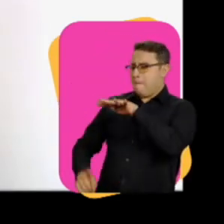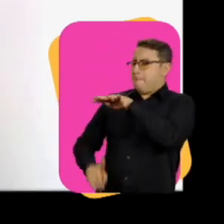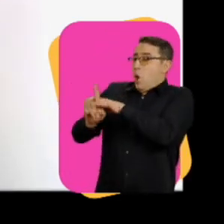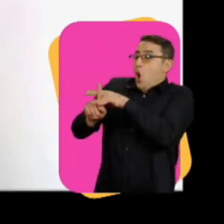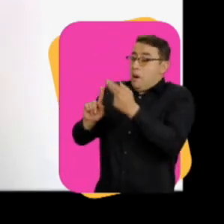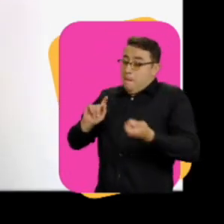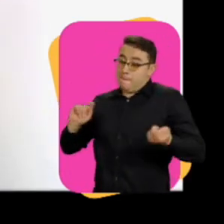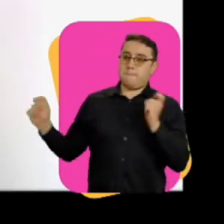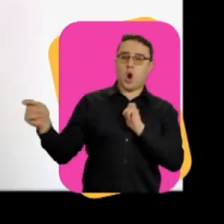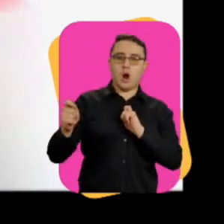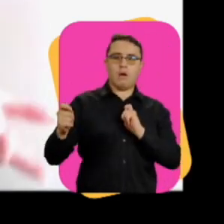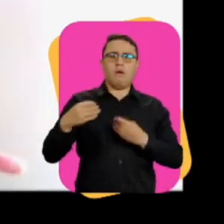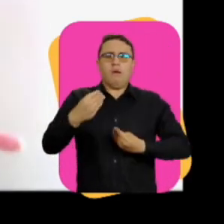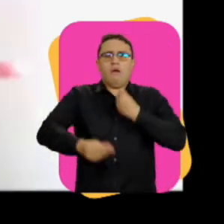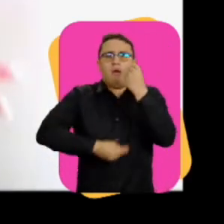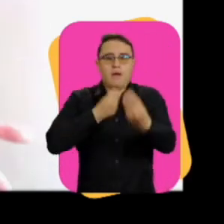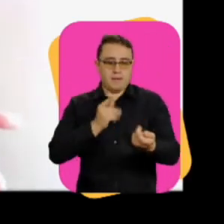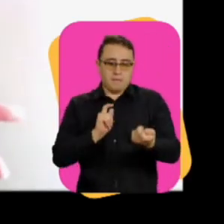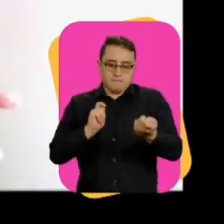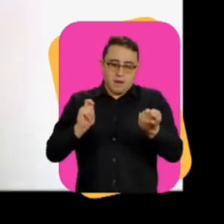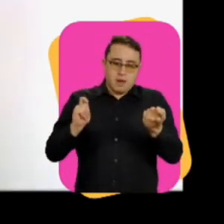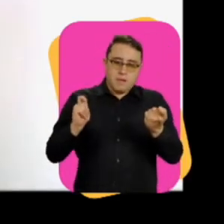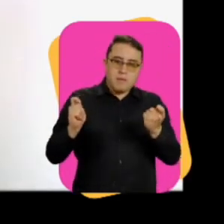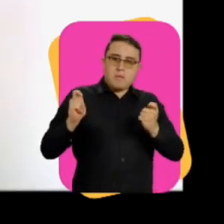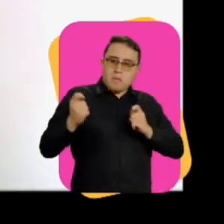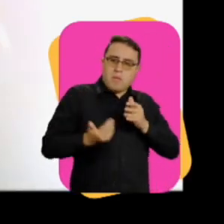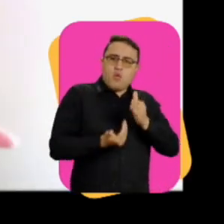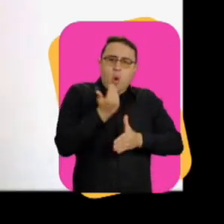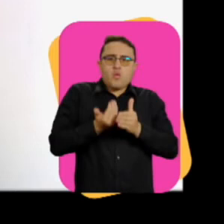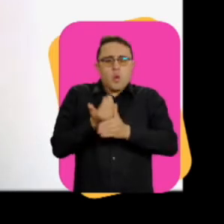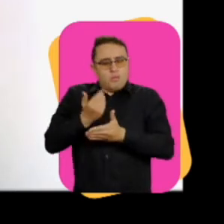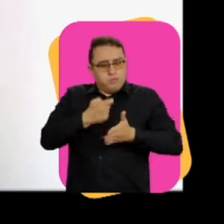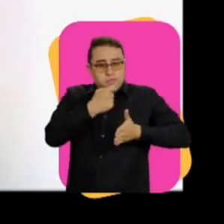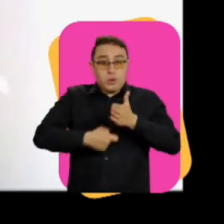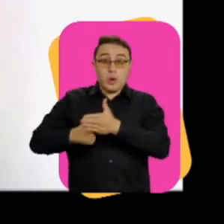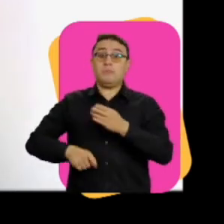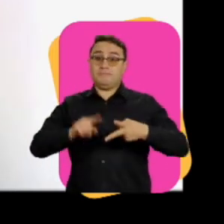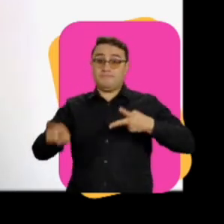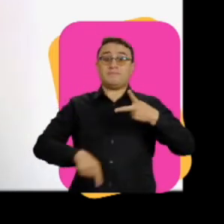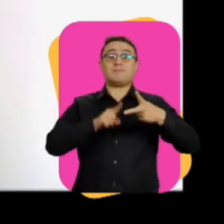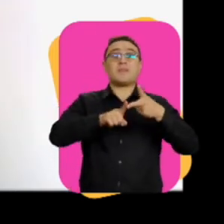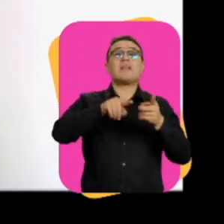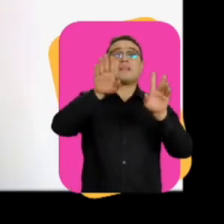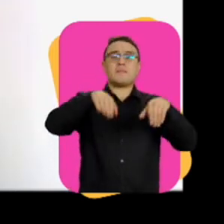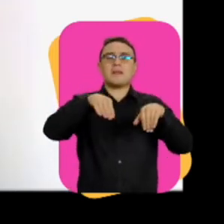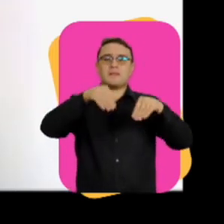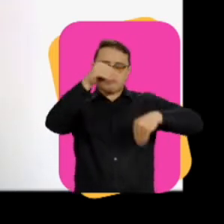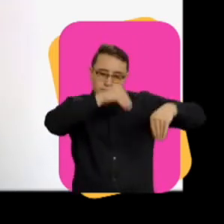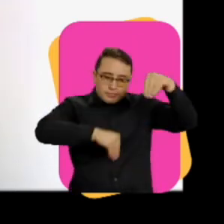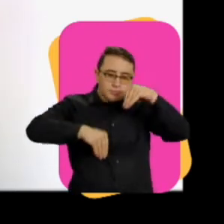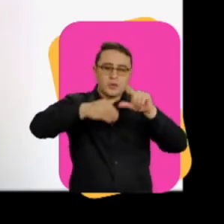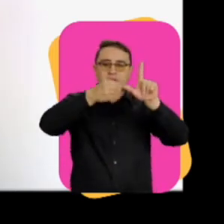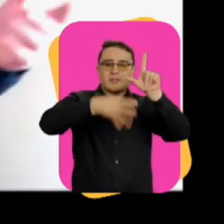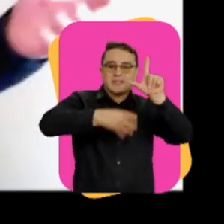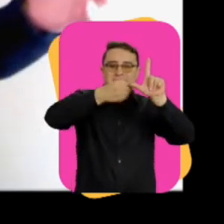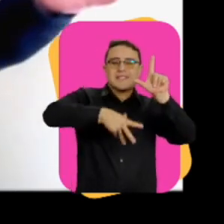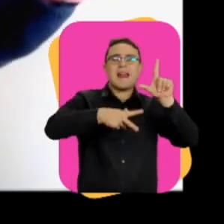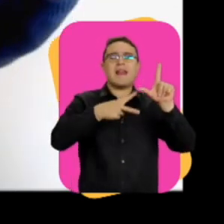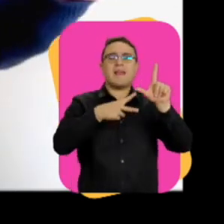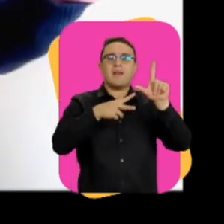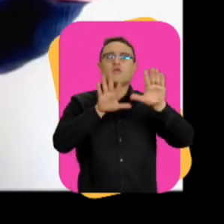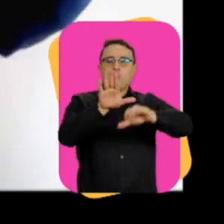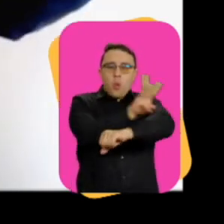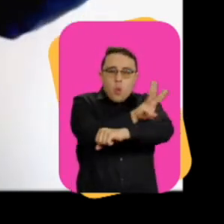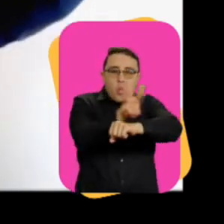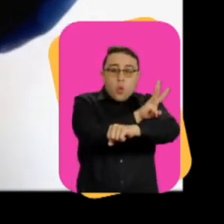es hacerlo de una manera diferente, nueva. Hicimos otra serie web que se llamó Gamer. Gamer fue, digamos, el